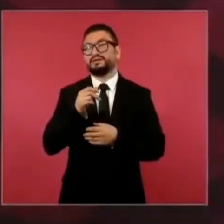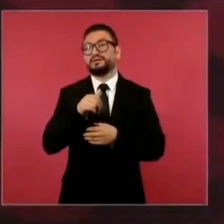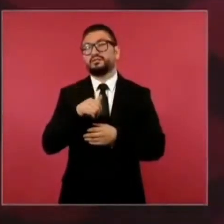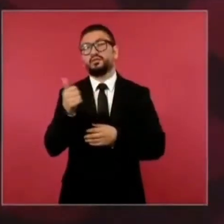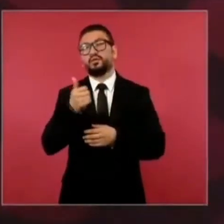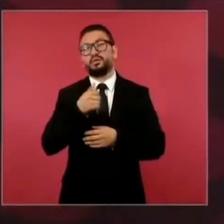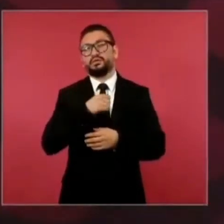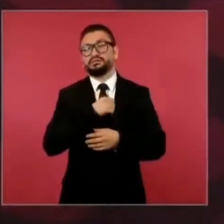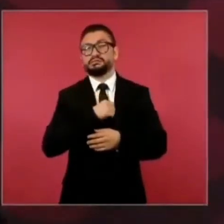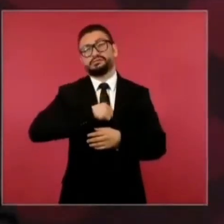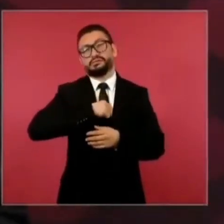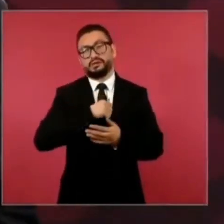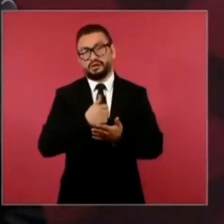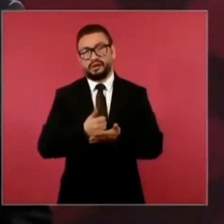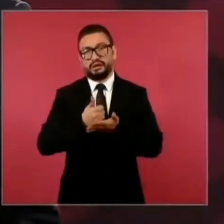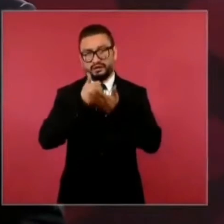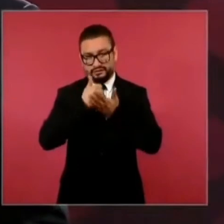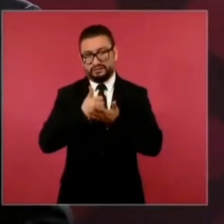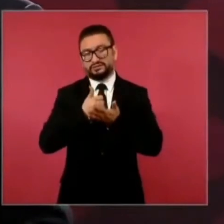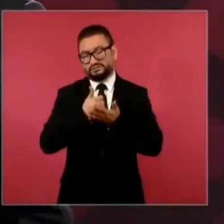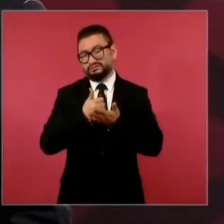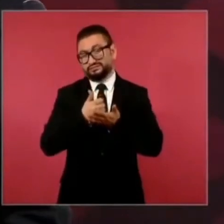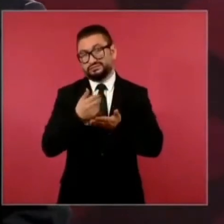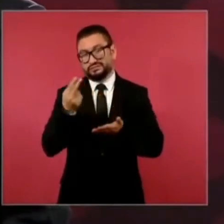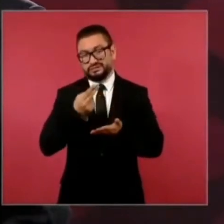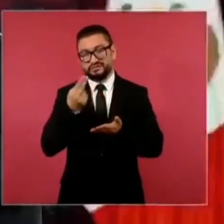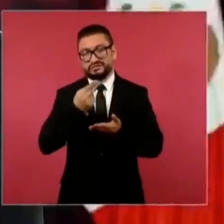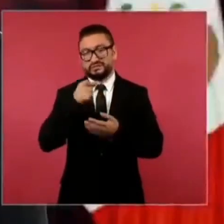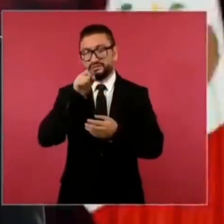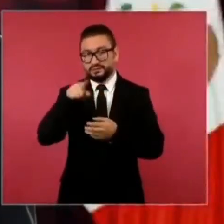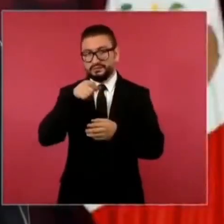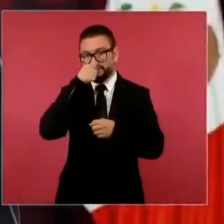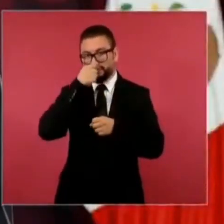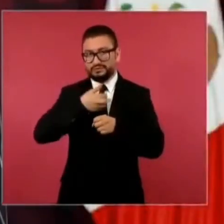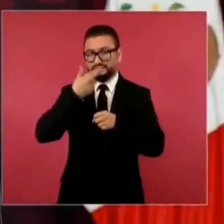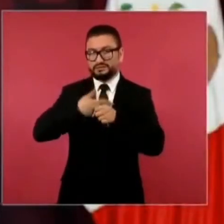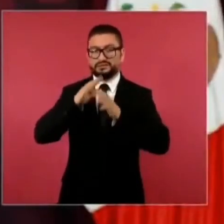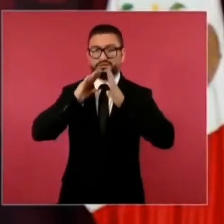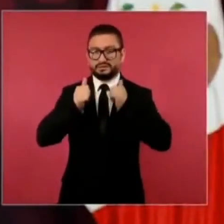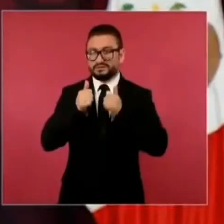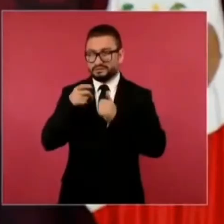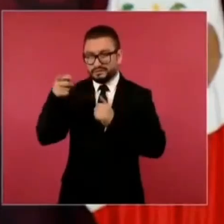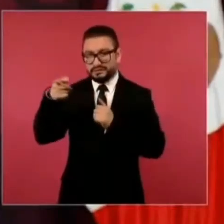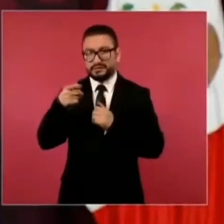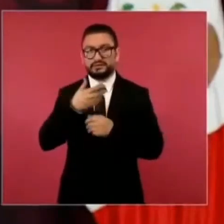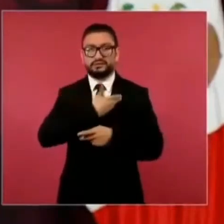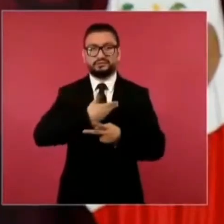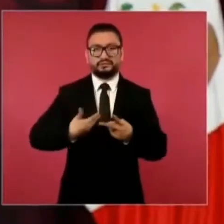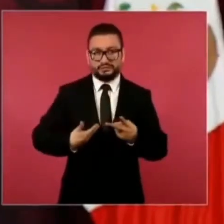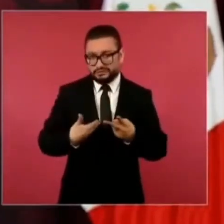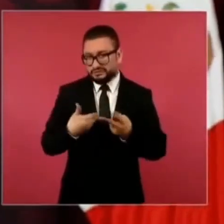tener las influencias con el secretario de Hacienda y el presidente